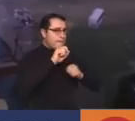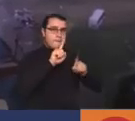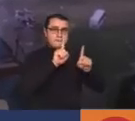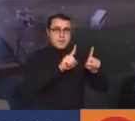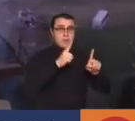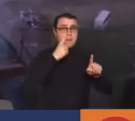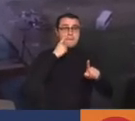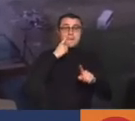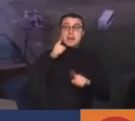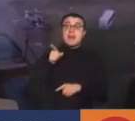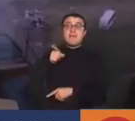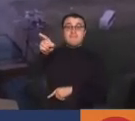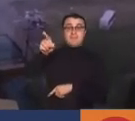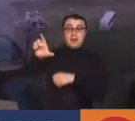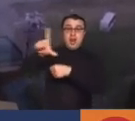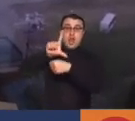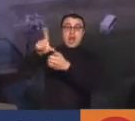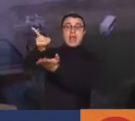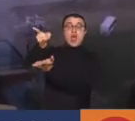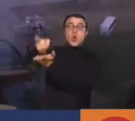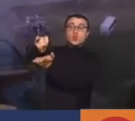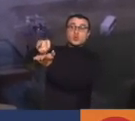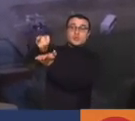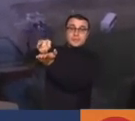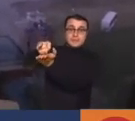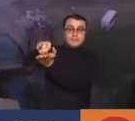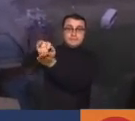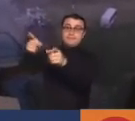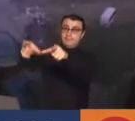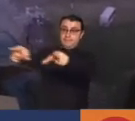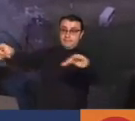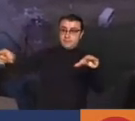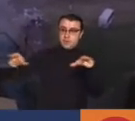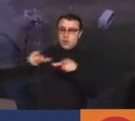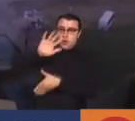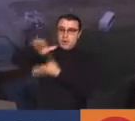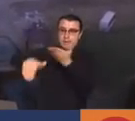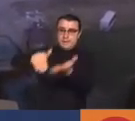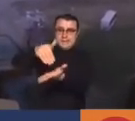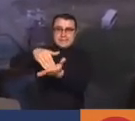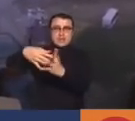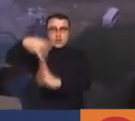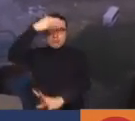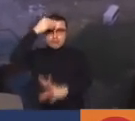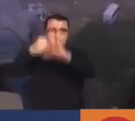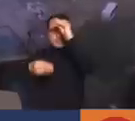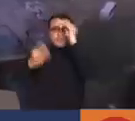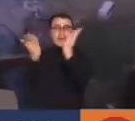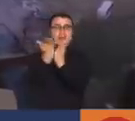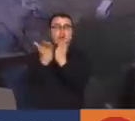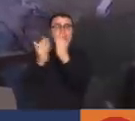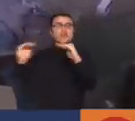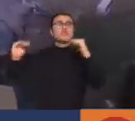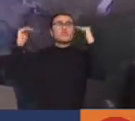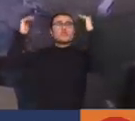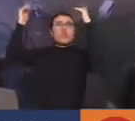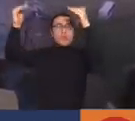en Usme de un centro de aprendizaje de educación